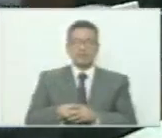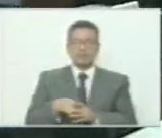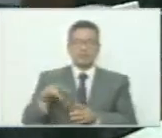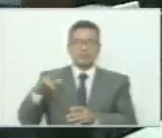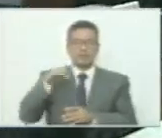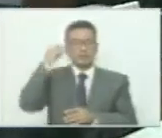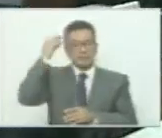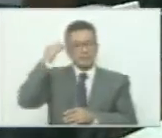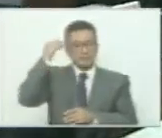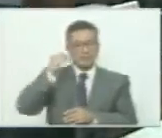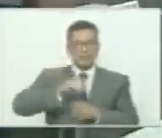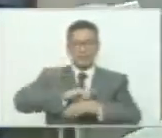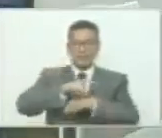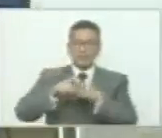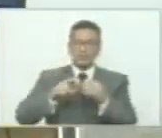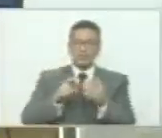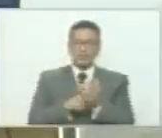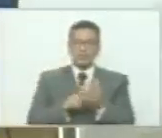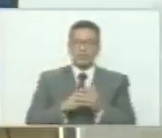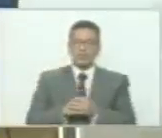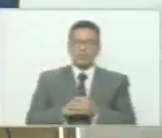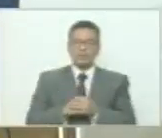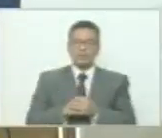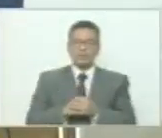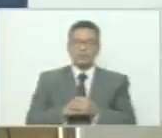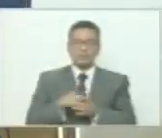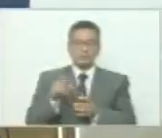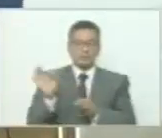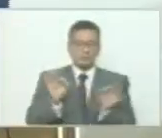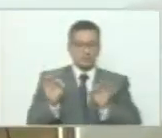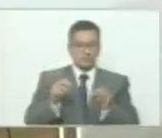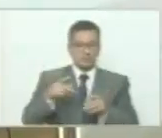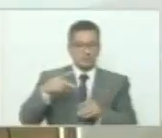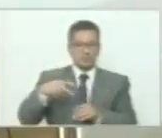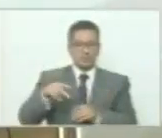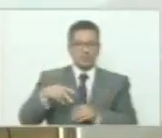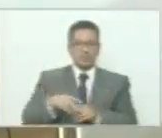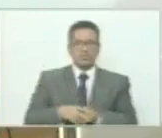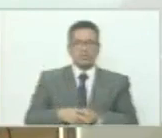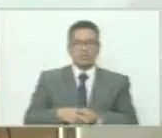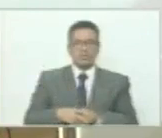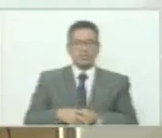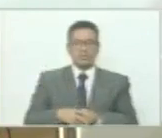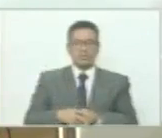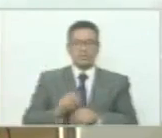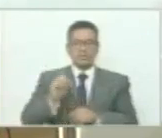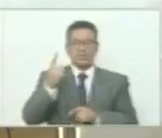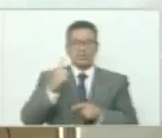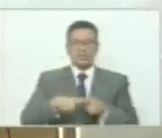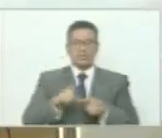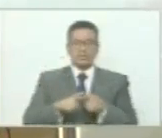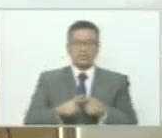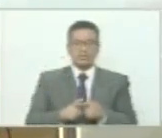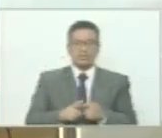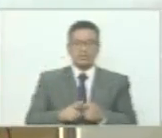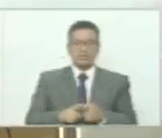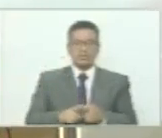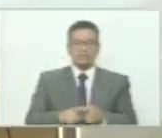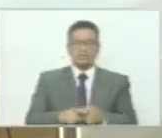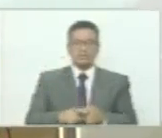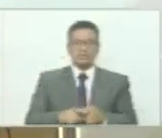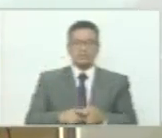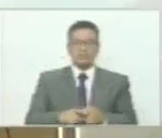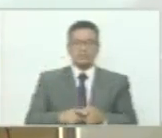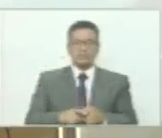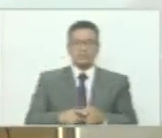Considero completamente innecesario, en primer lugar por redundante, porque ya